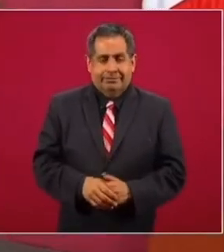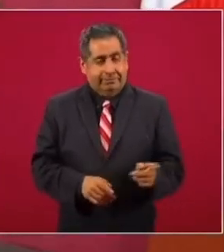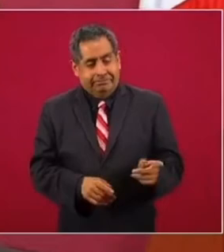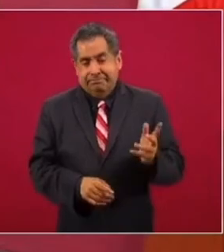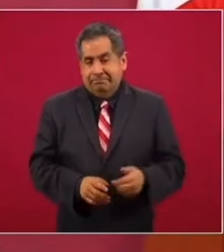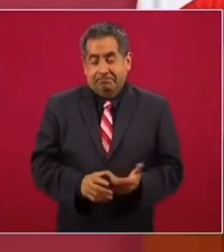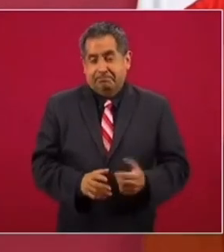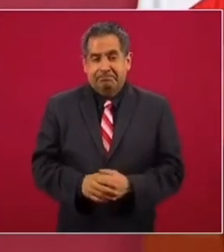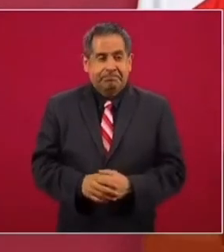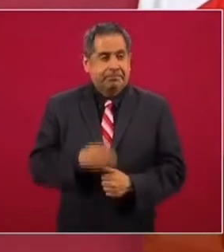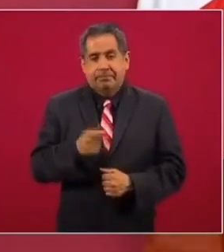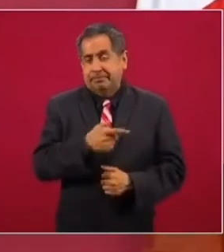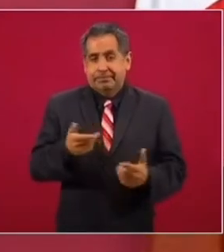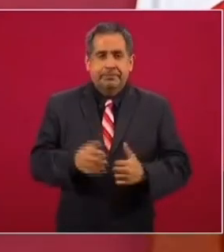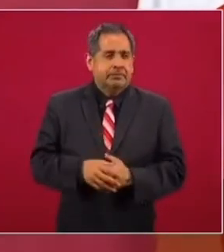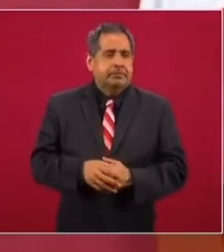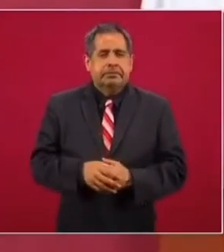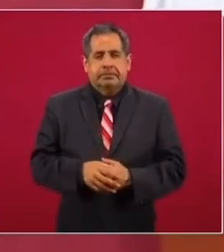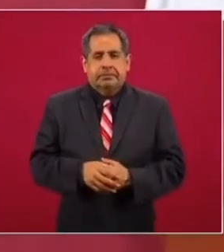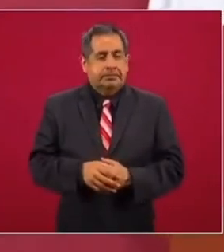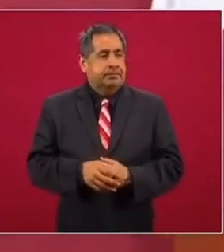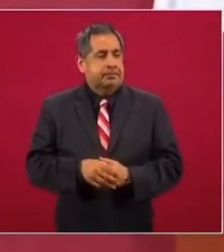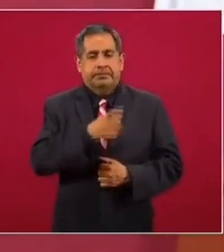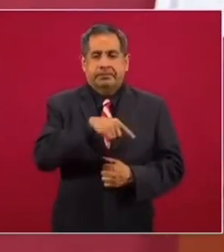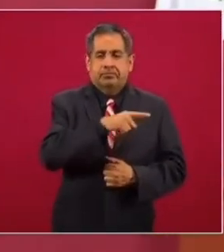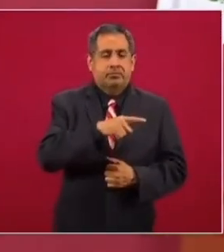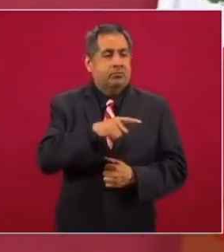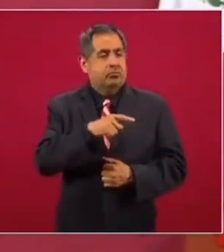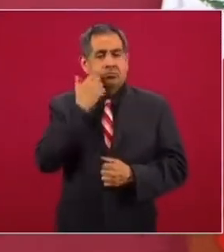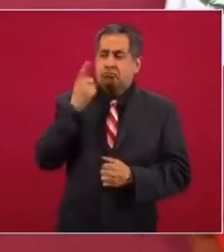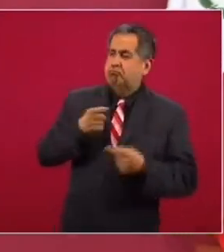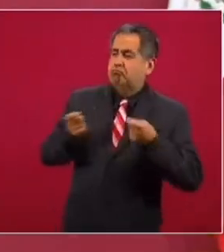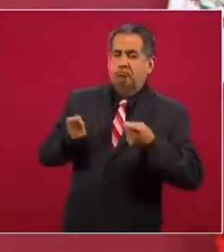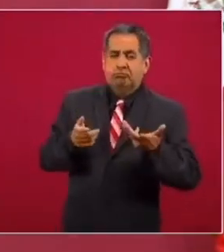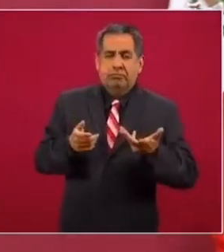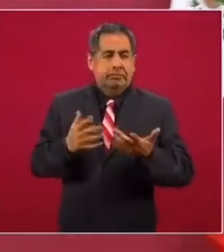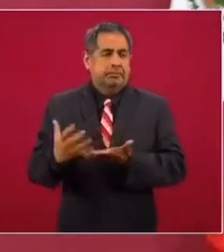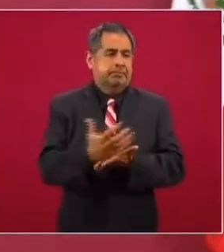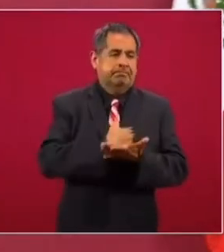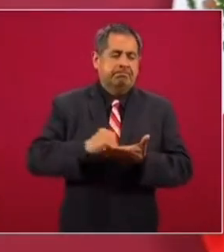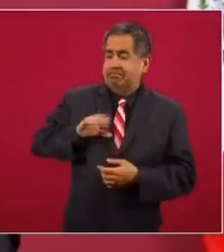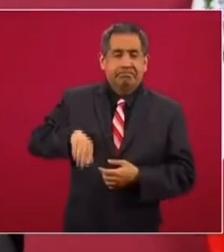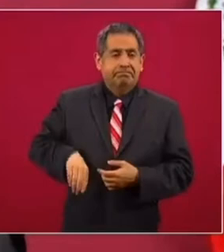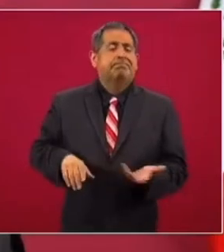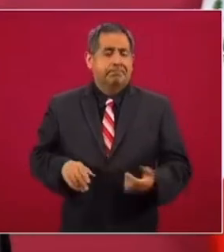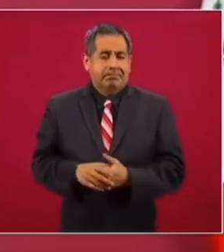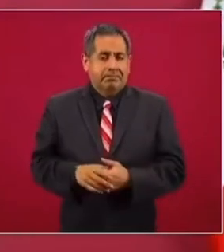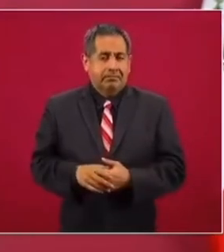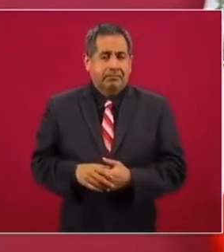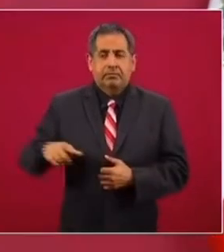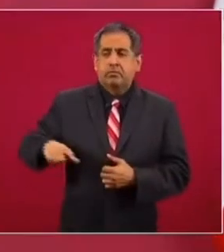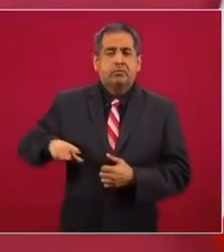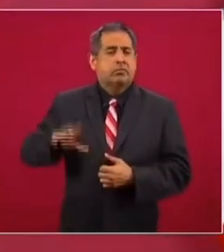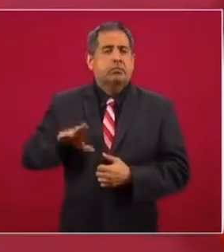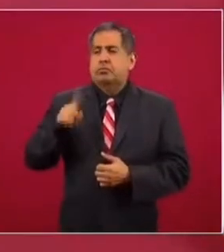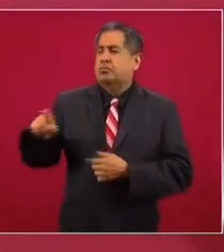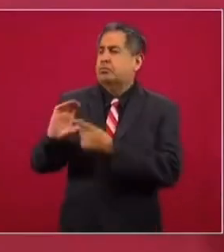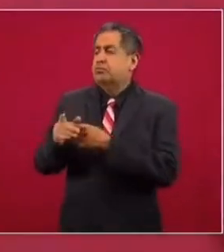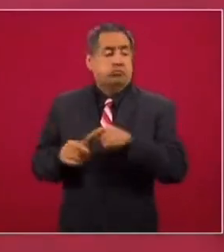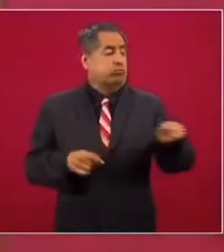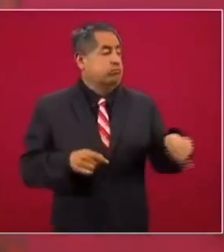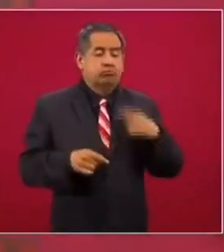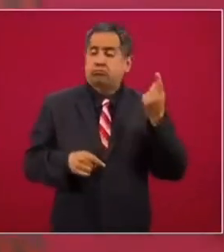pues es que ellos eran los que mandaban y se quedaban con el presupuesto. El gobierno era un comité al